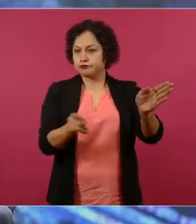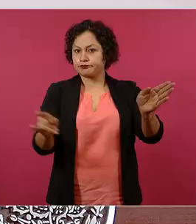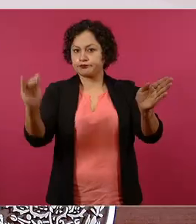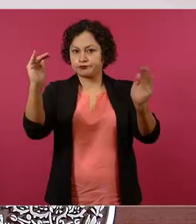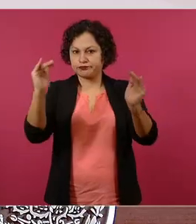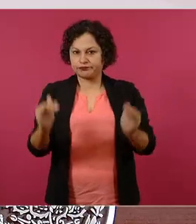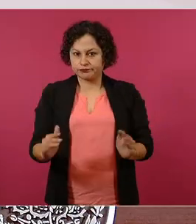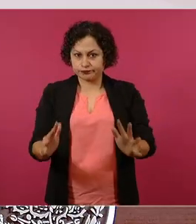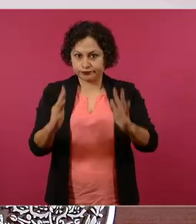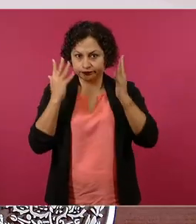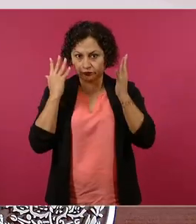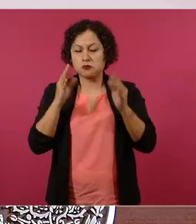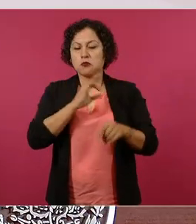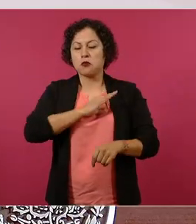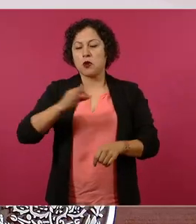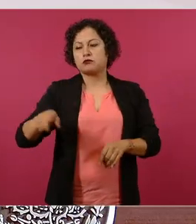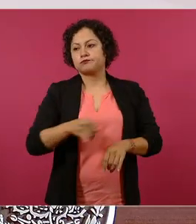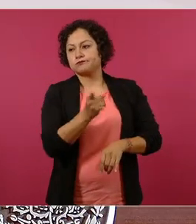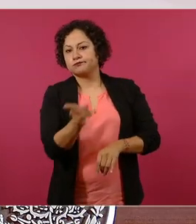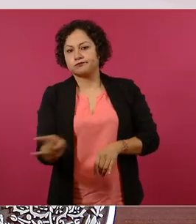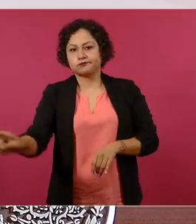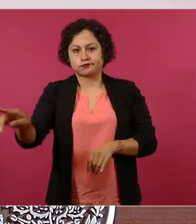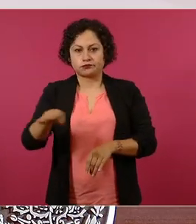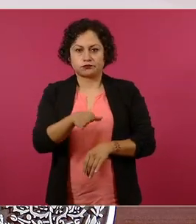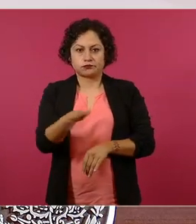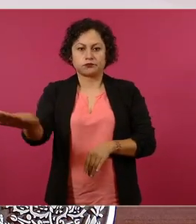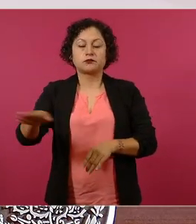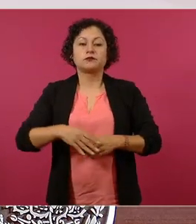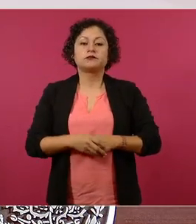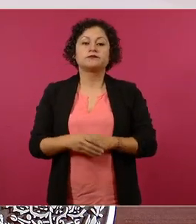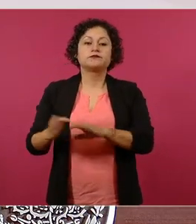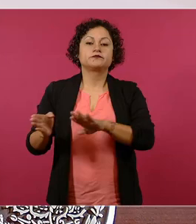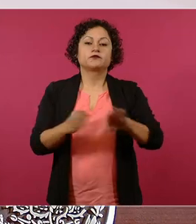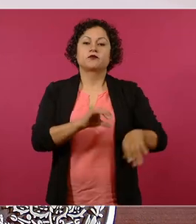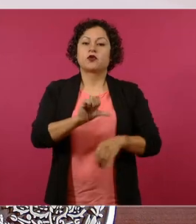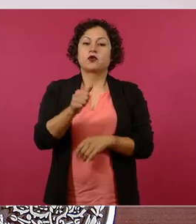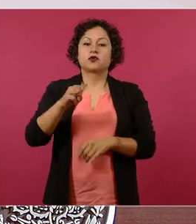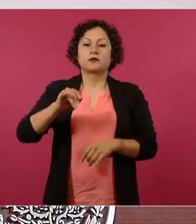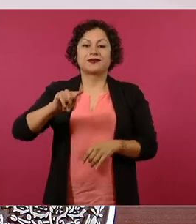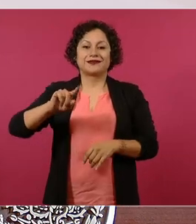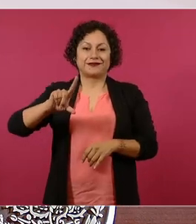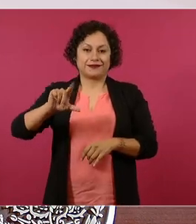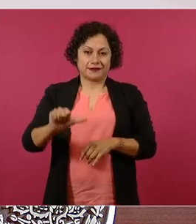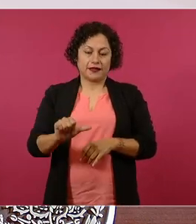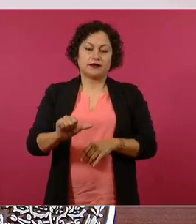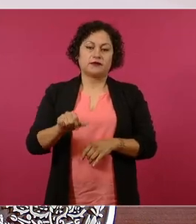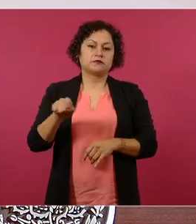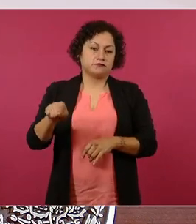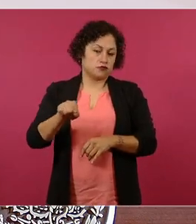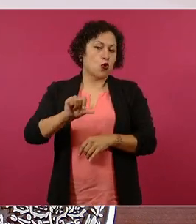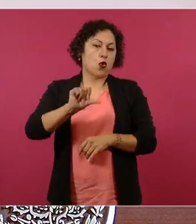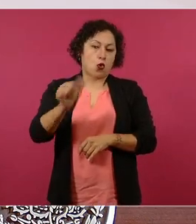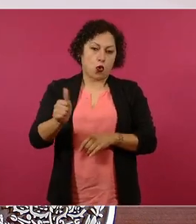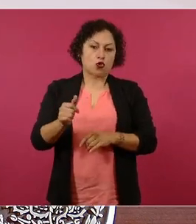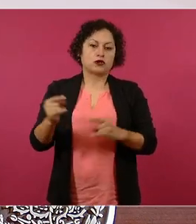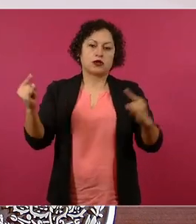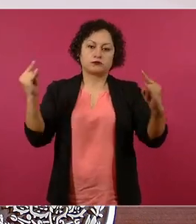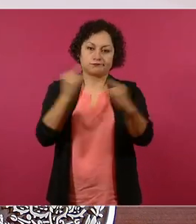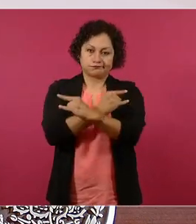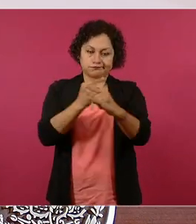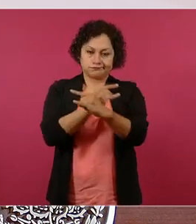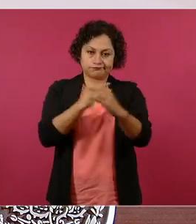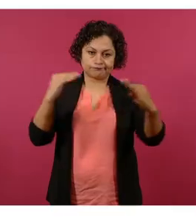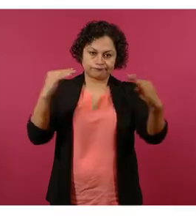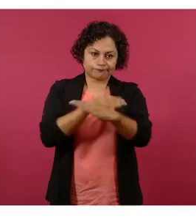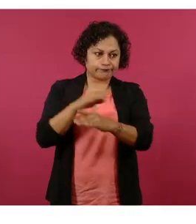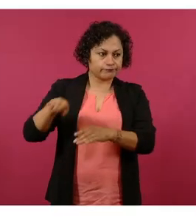siguiente autopista que estamos por terminar es Mitla Tehuantepec 2 también esta es una autopista que tiene poco